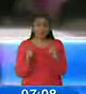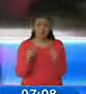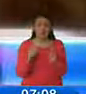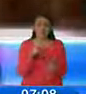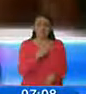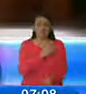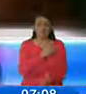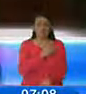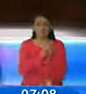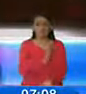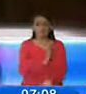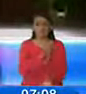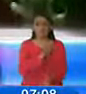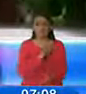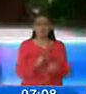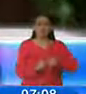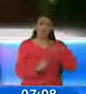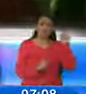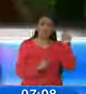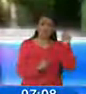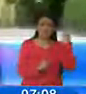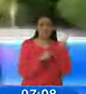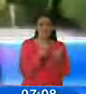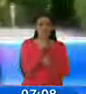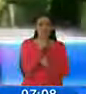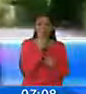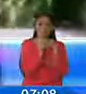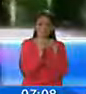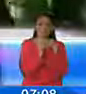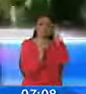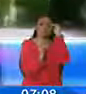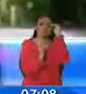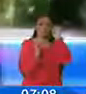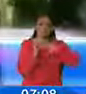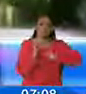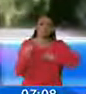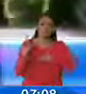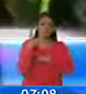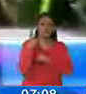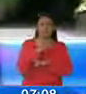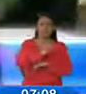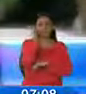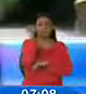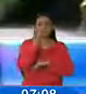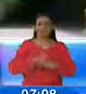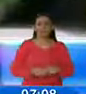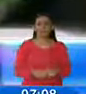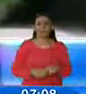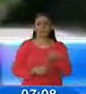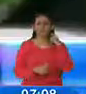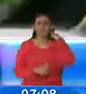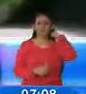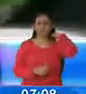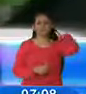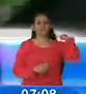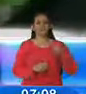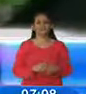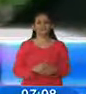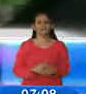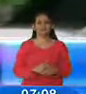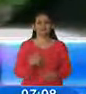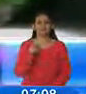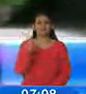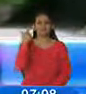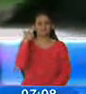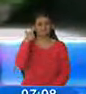fe de superar a su seguidor con más de 11 puntos y proclamarse triunfador. Yo creo que realmente